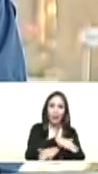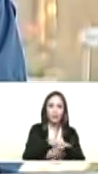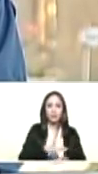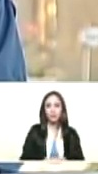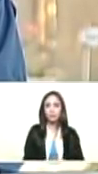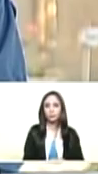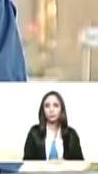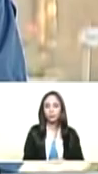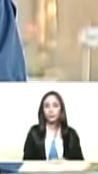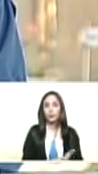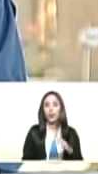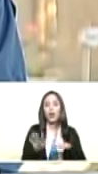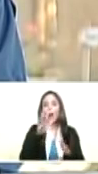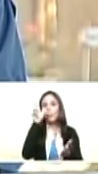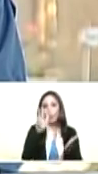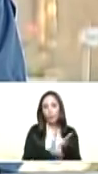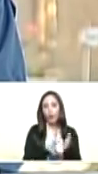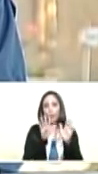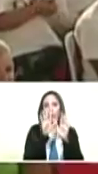los